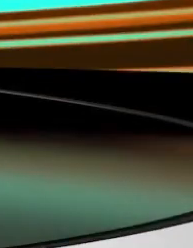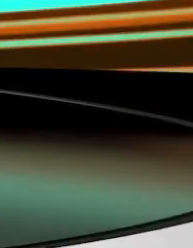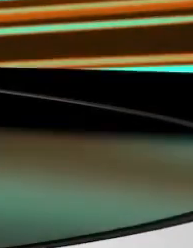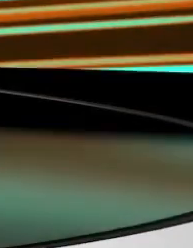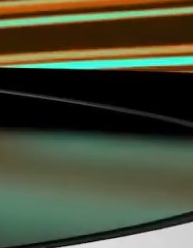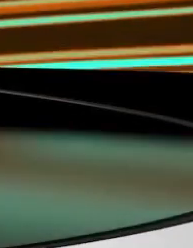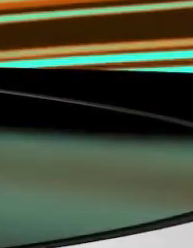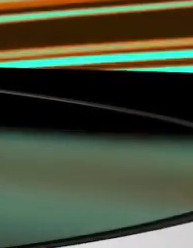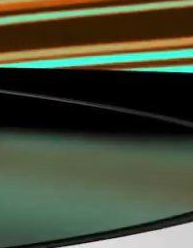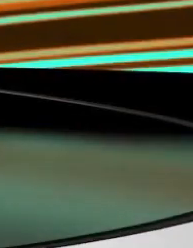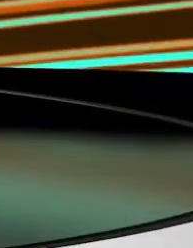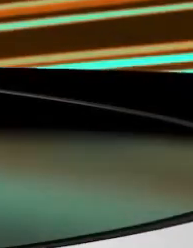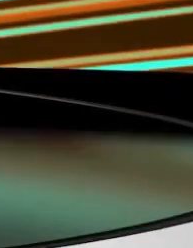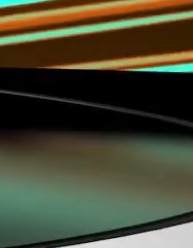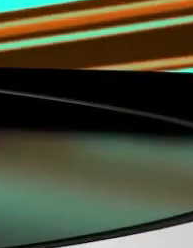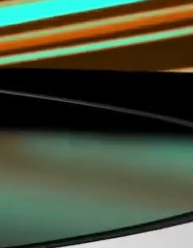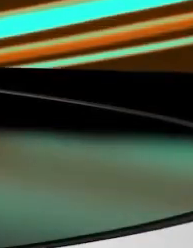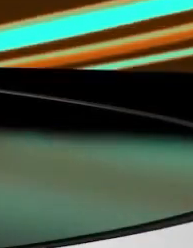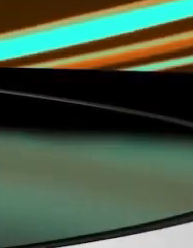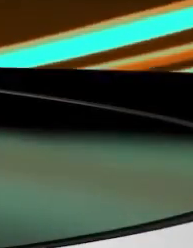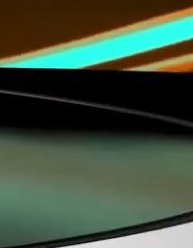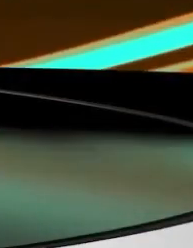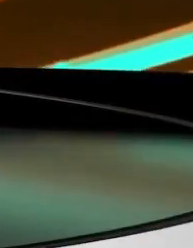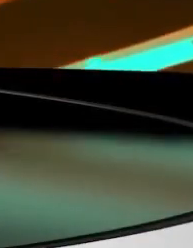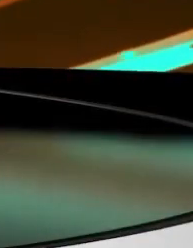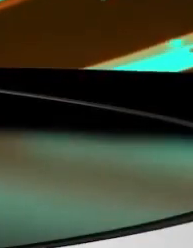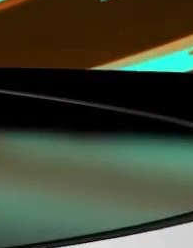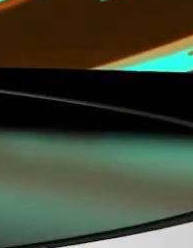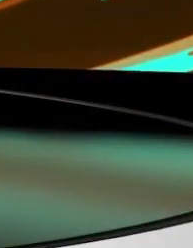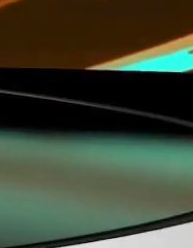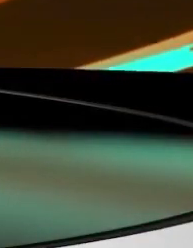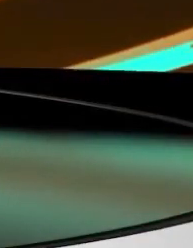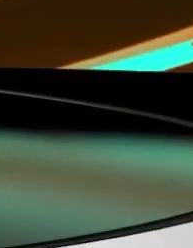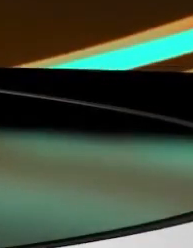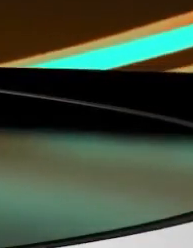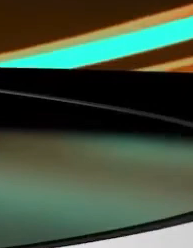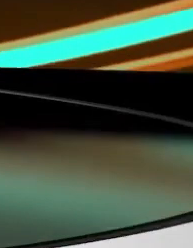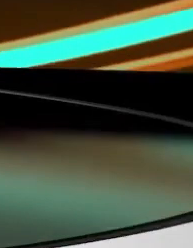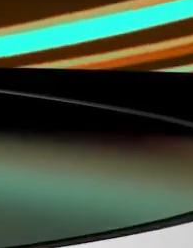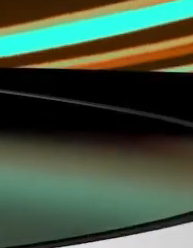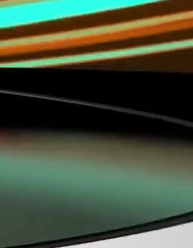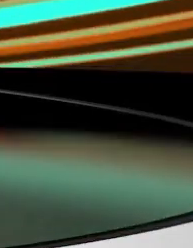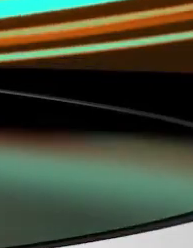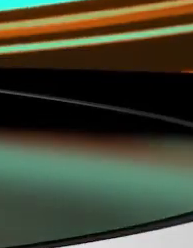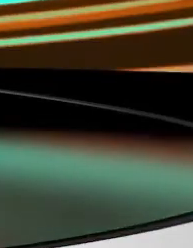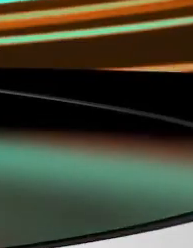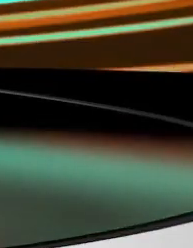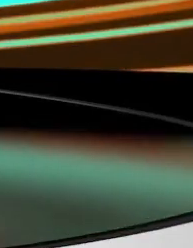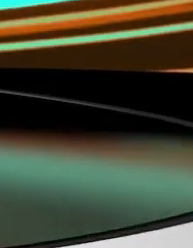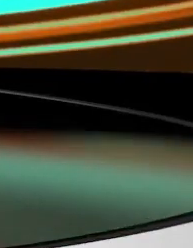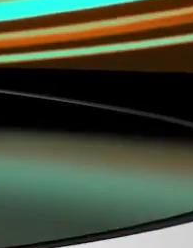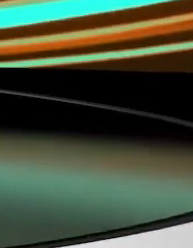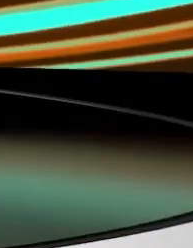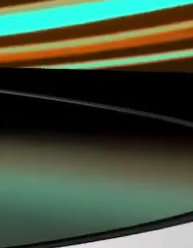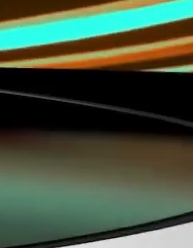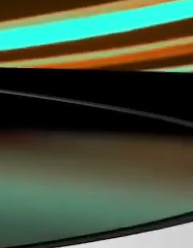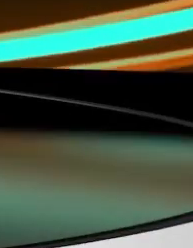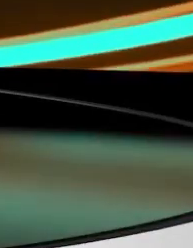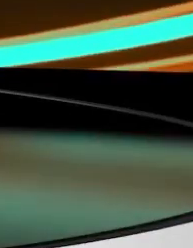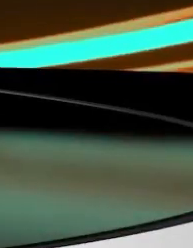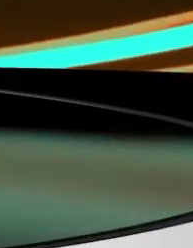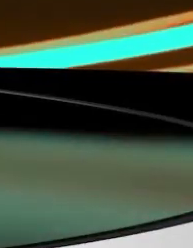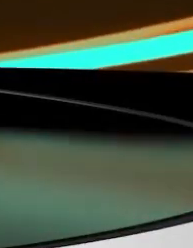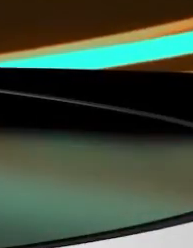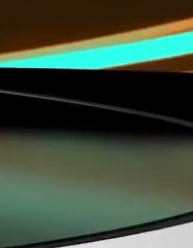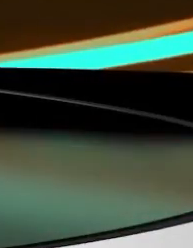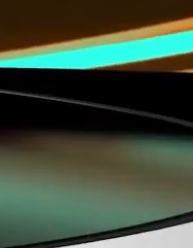pregunta. Refiérase a los mitos en torno a la afectación de la flora y fauna del borde costero en los